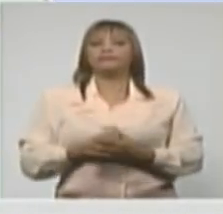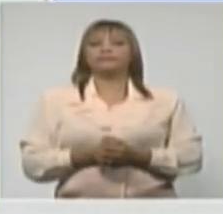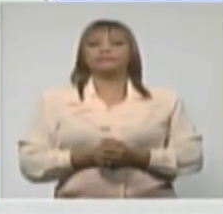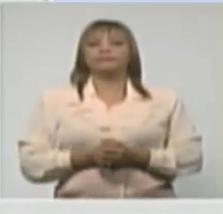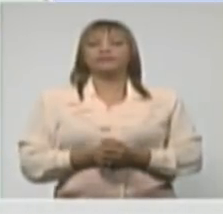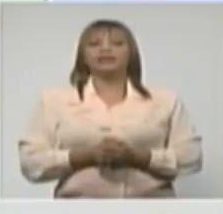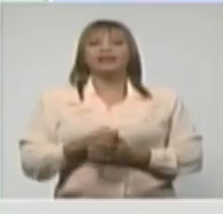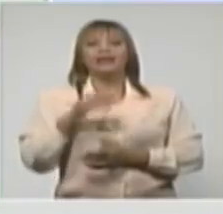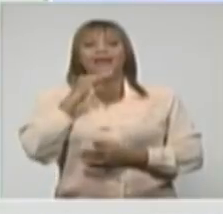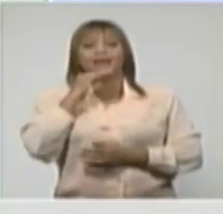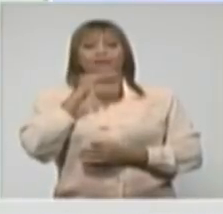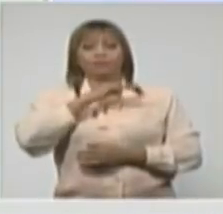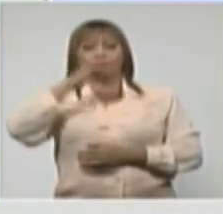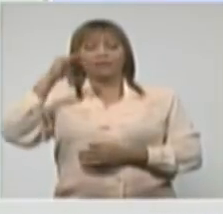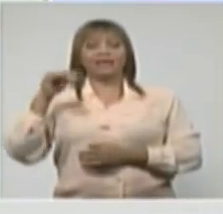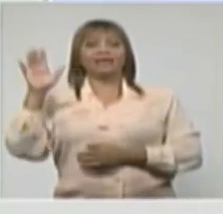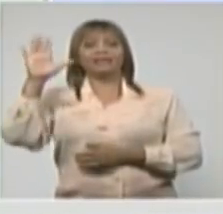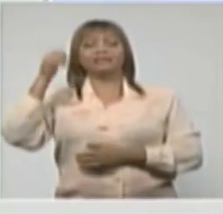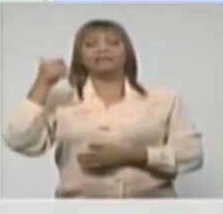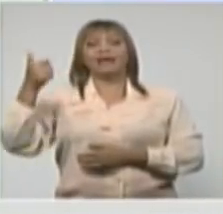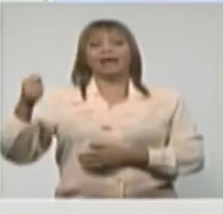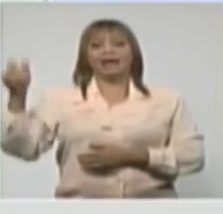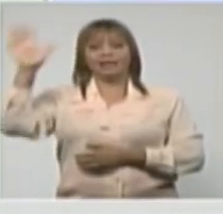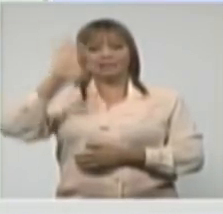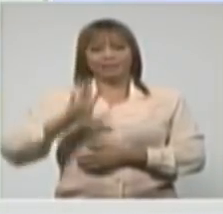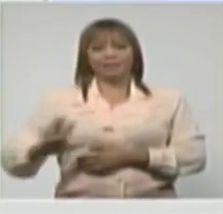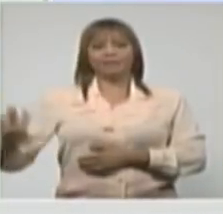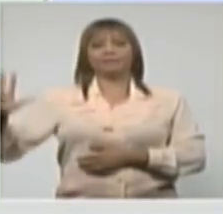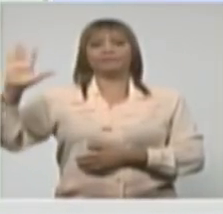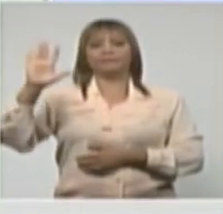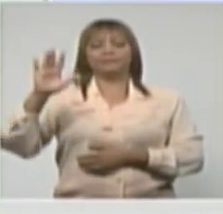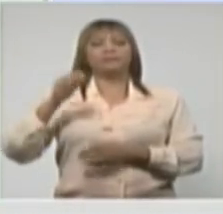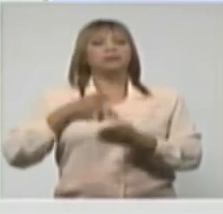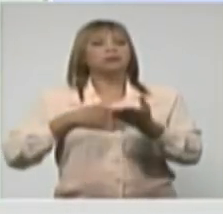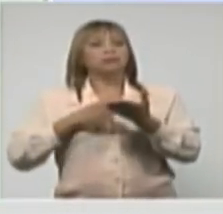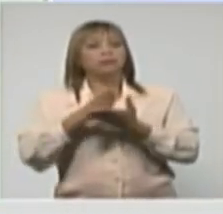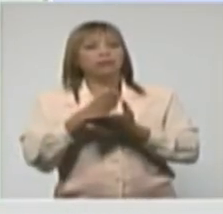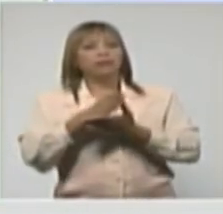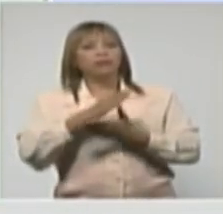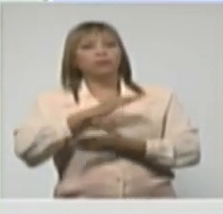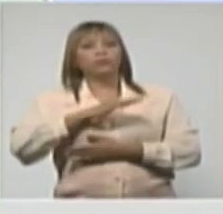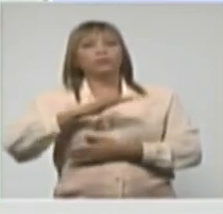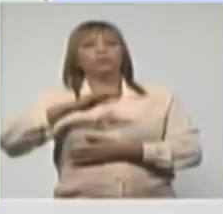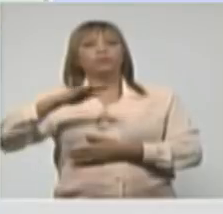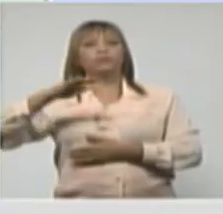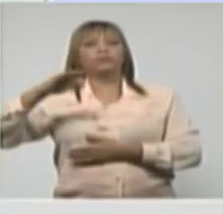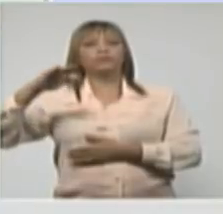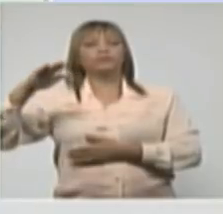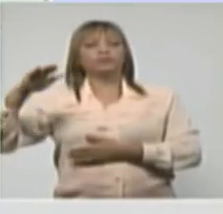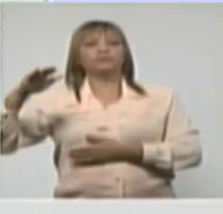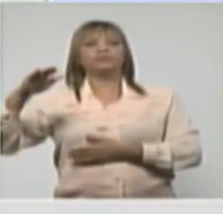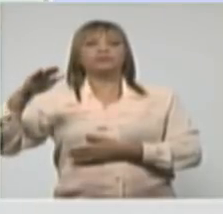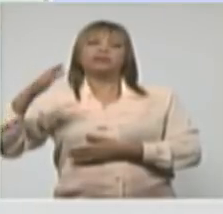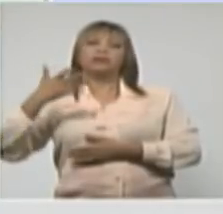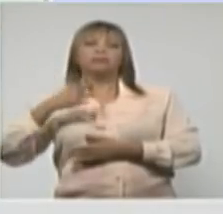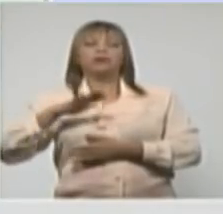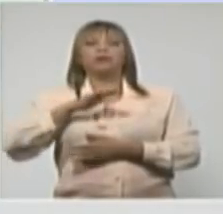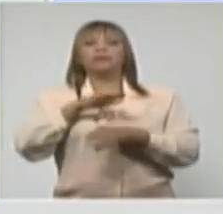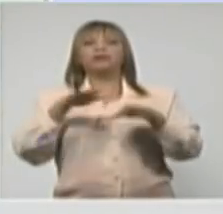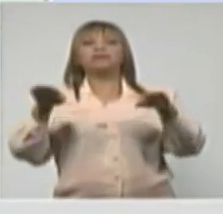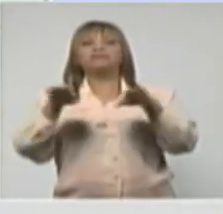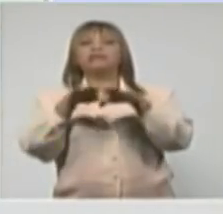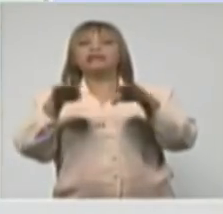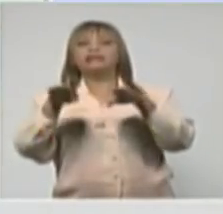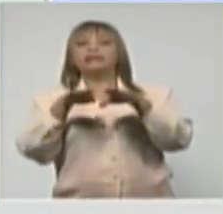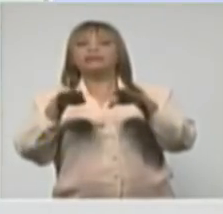arriba es Asia, y como vemos se ha tenido una cierta estabilidad.